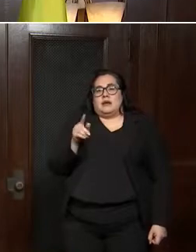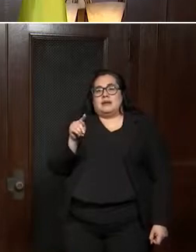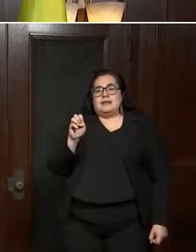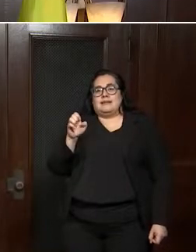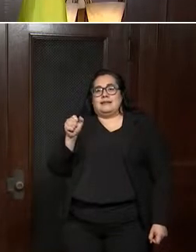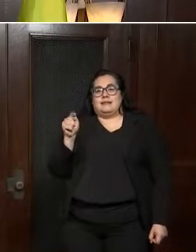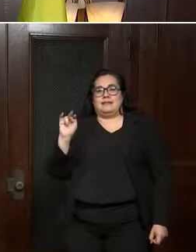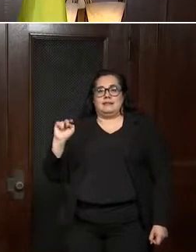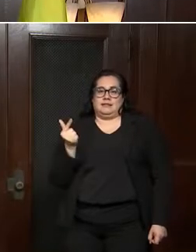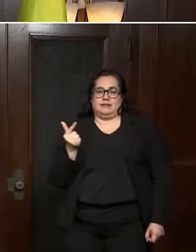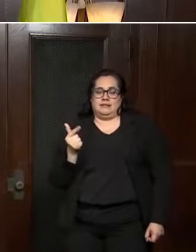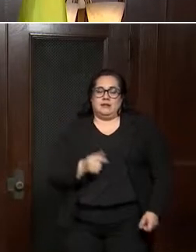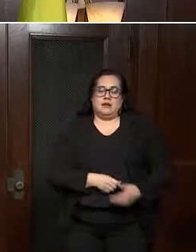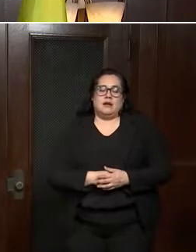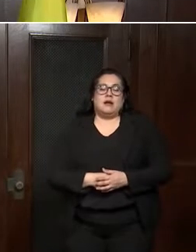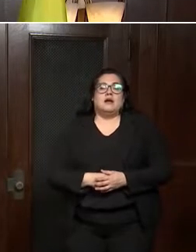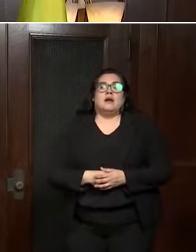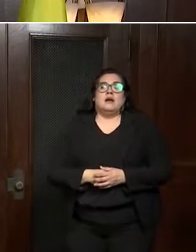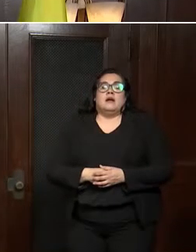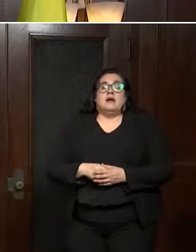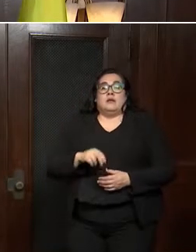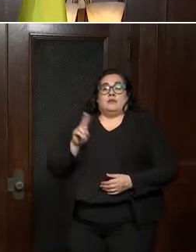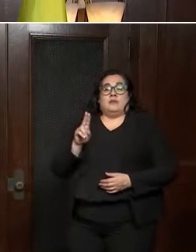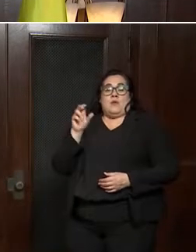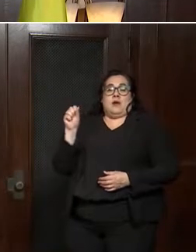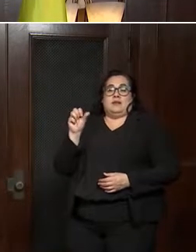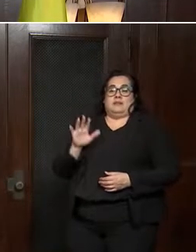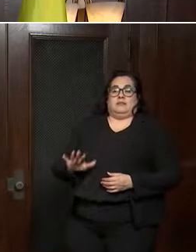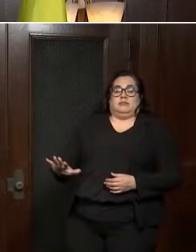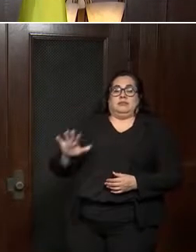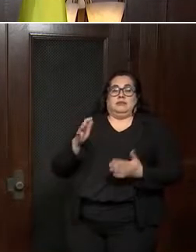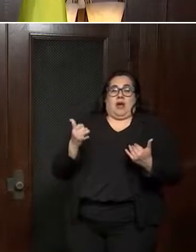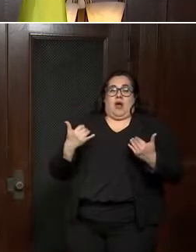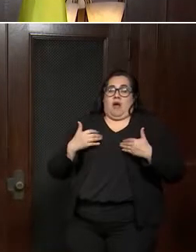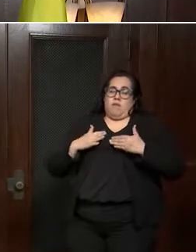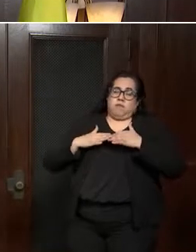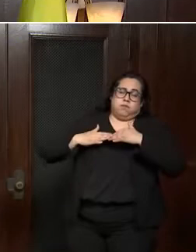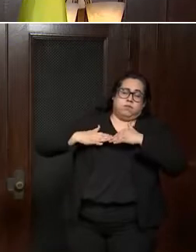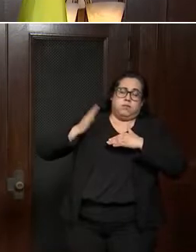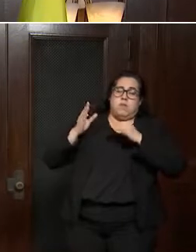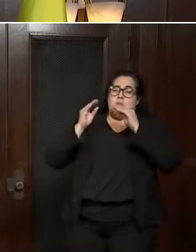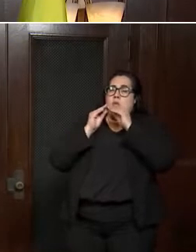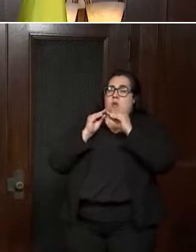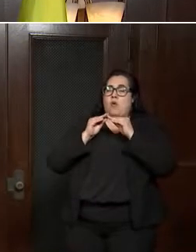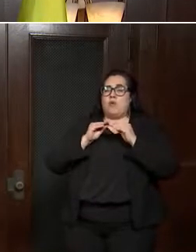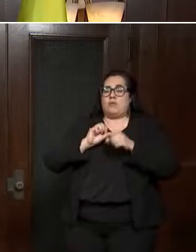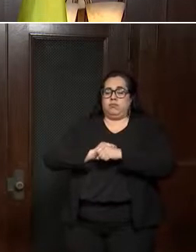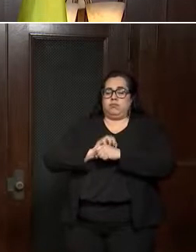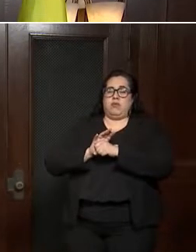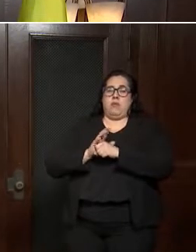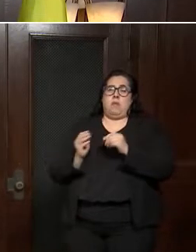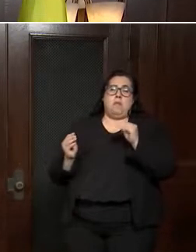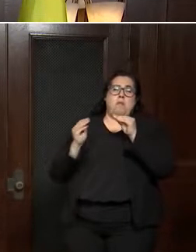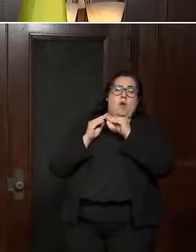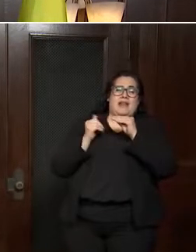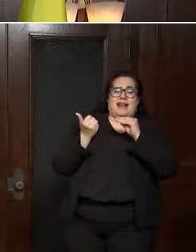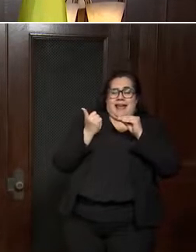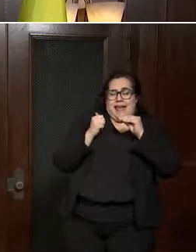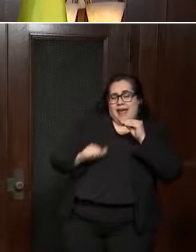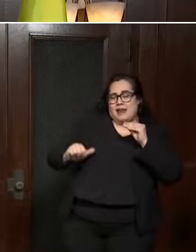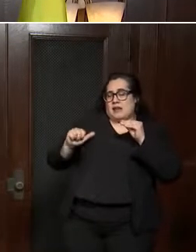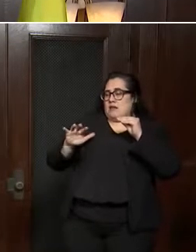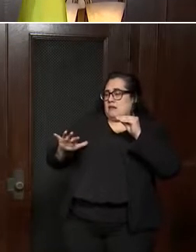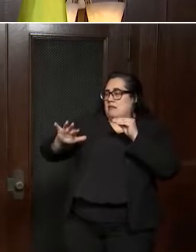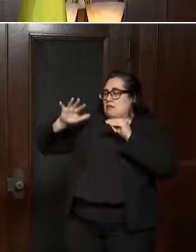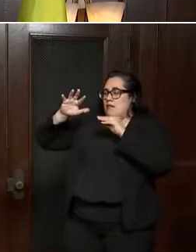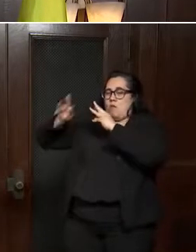coronavirus.lacity.org/testing. Los Estados Unidos ahora tienen más casos de coronavirus de cualquier país del mundo y